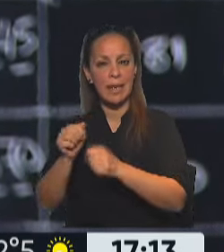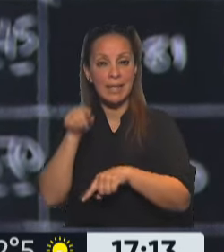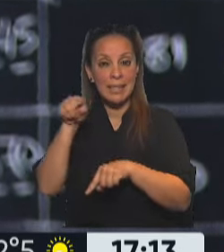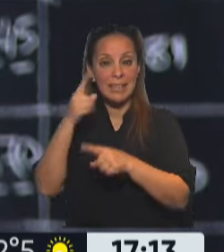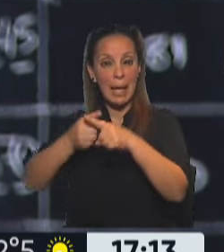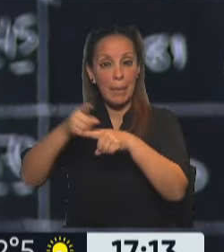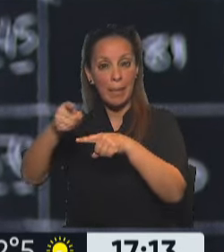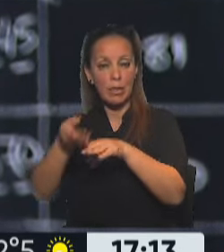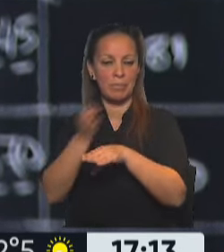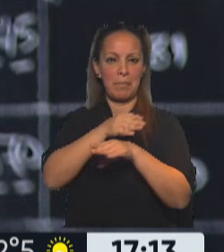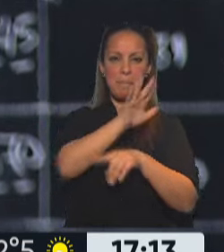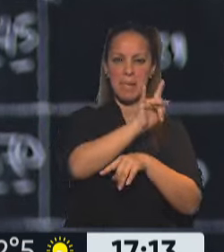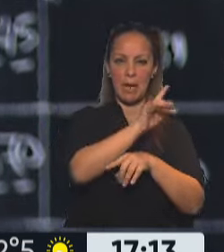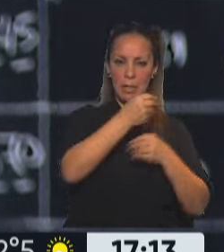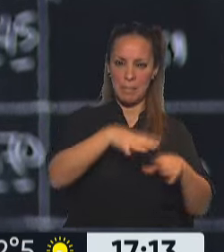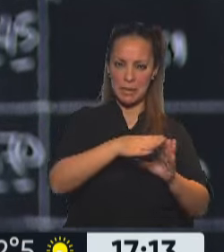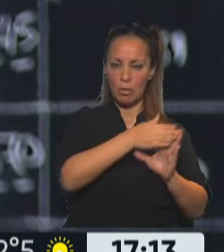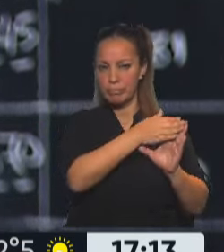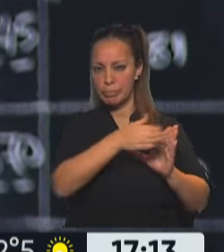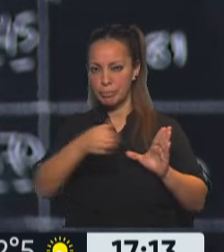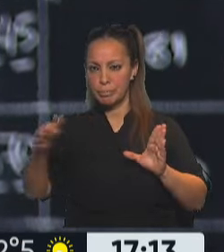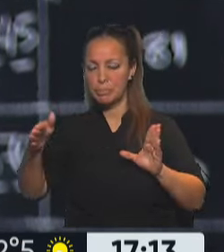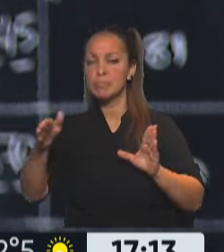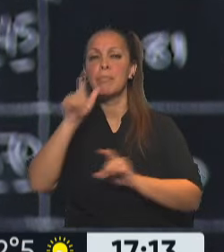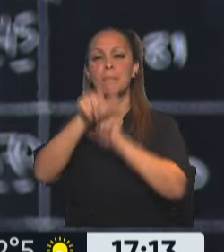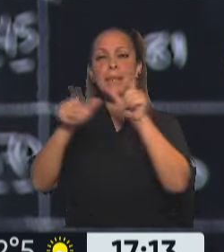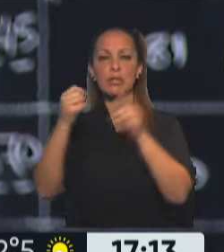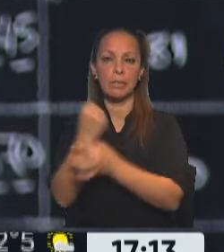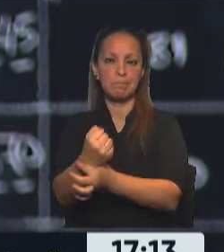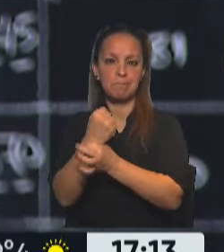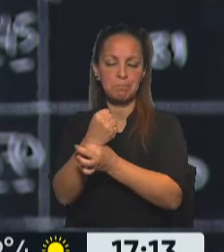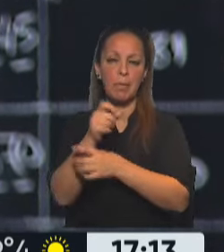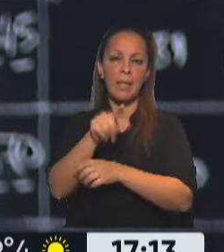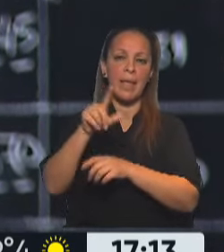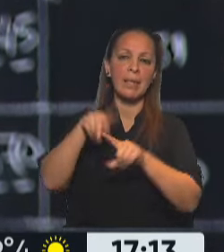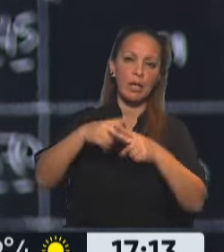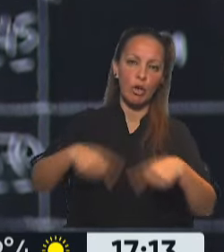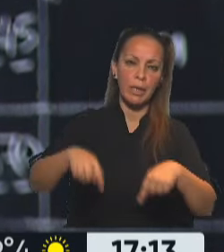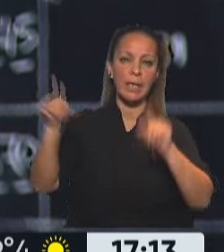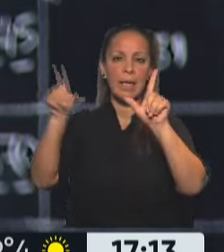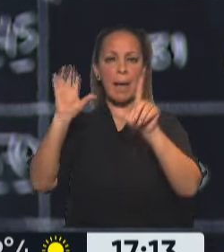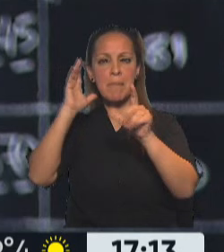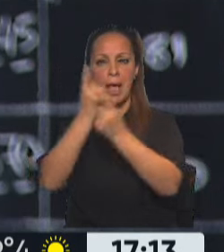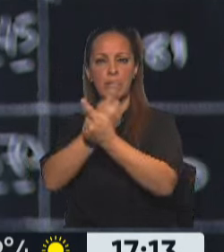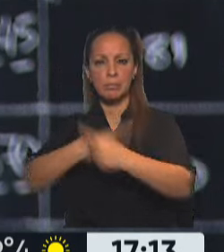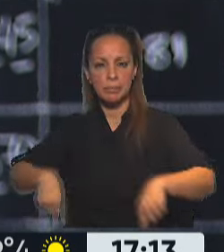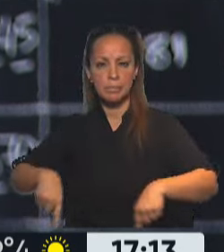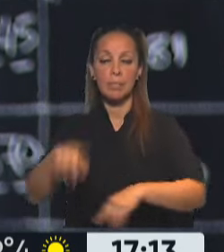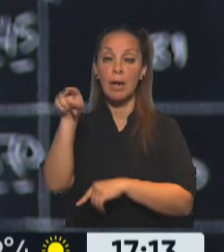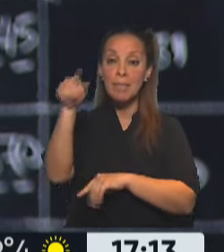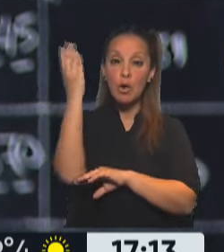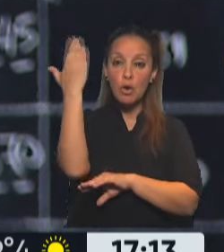y reúne a los hombres más importantes de la tecnología y los medios. La conferencia, también conocida como